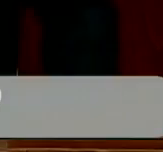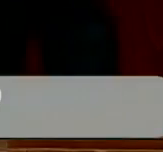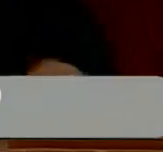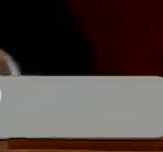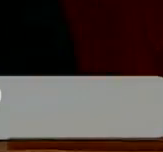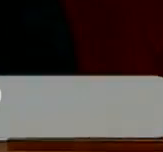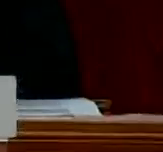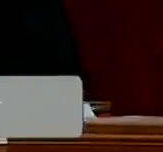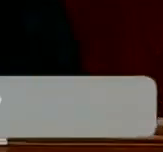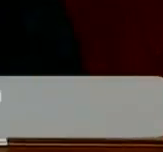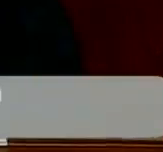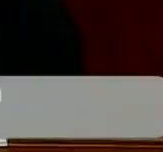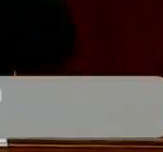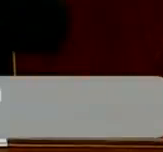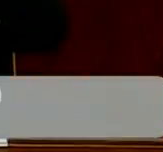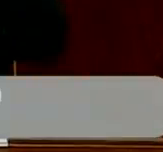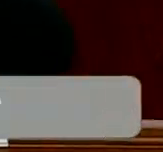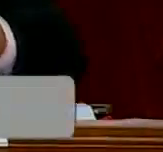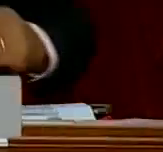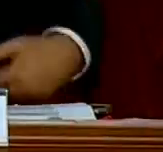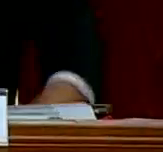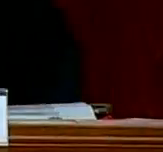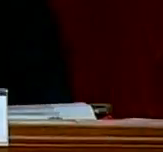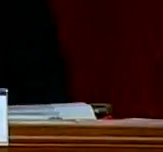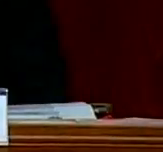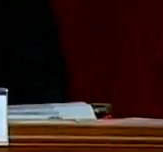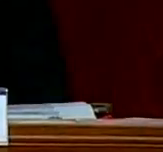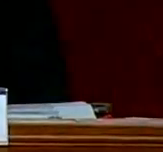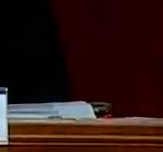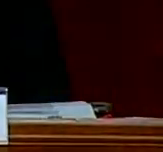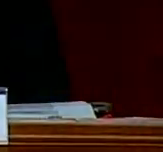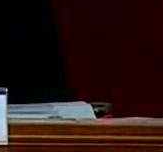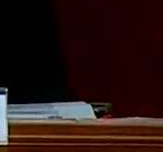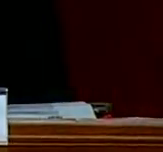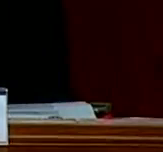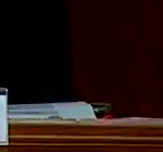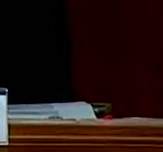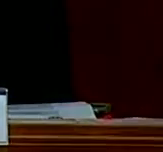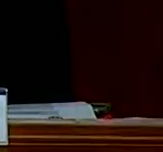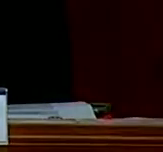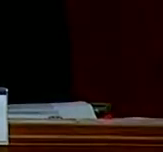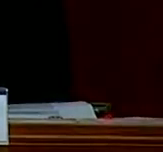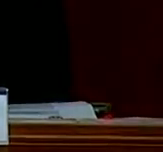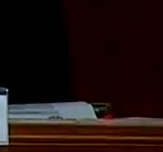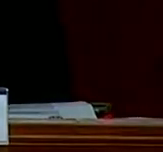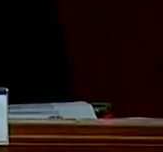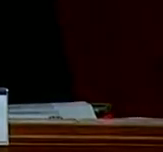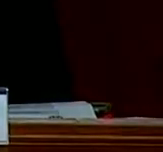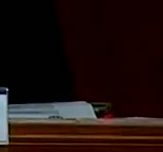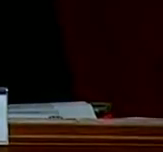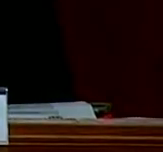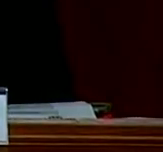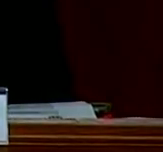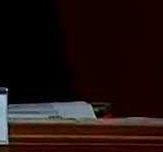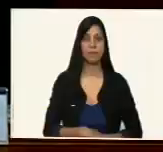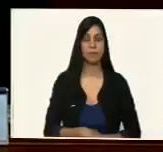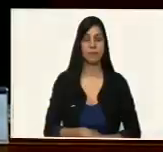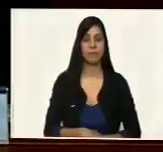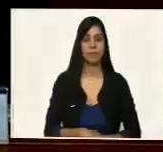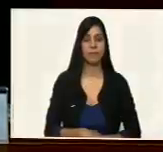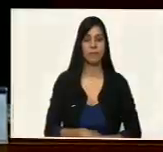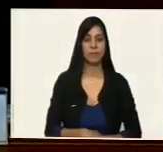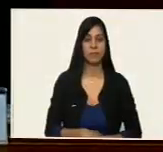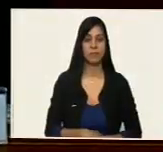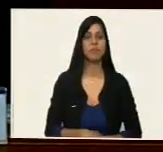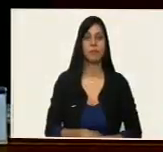para que los representaran ante este organismo. Buenas tardes. En este momento escuchemos declaraciones del presidente de la instancia. Buenas tardes, Diosdado buenas Cabello. Tardes, buenas